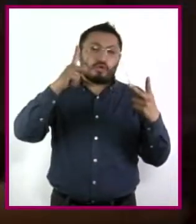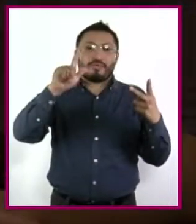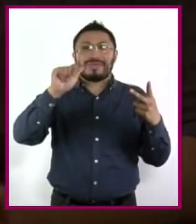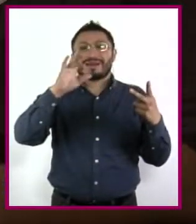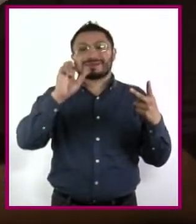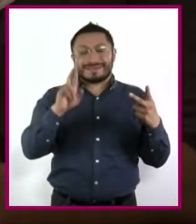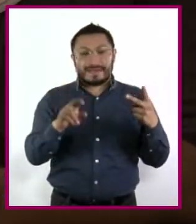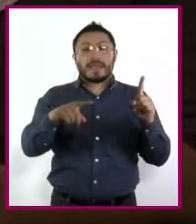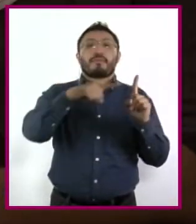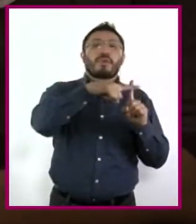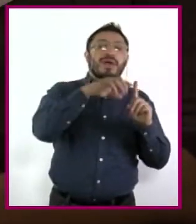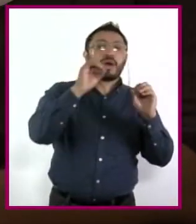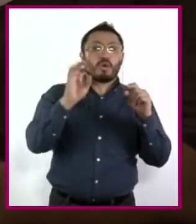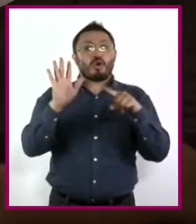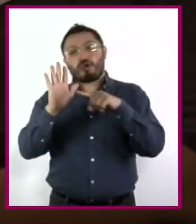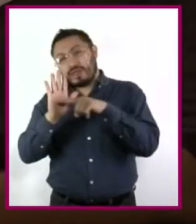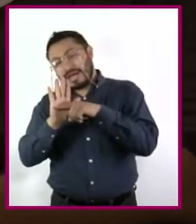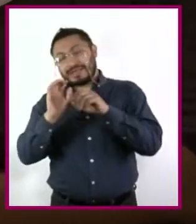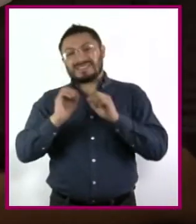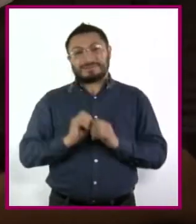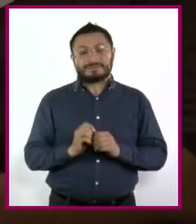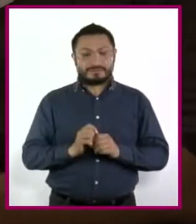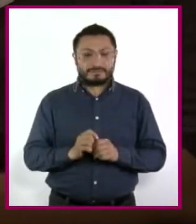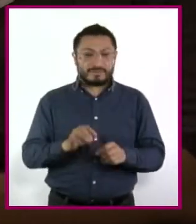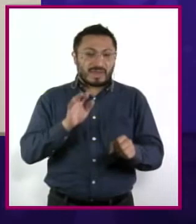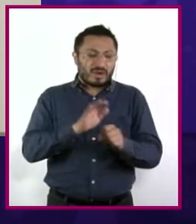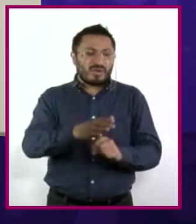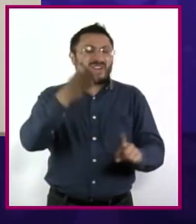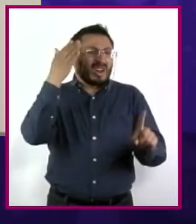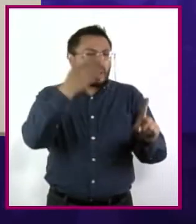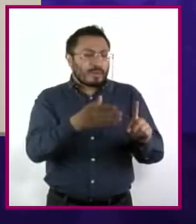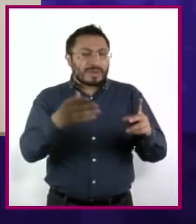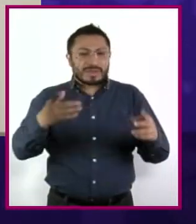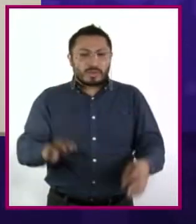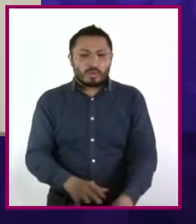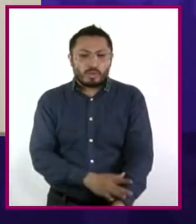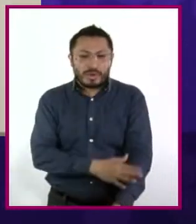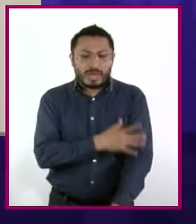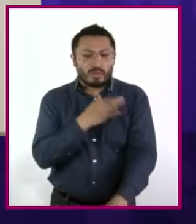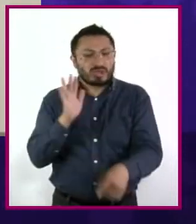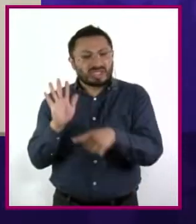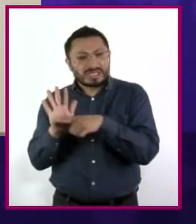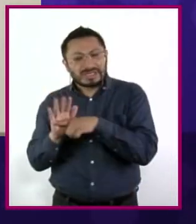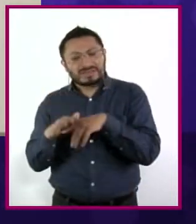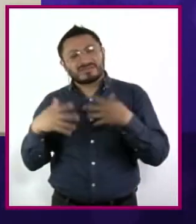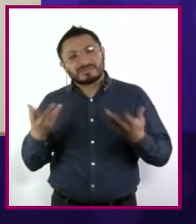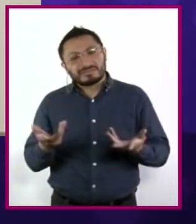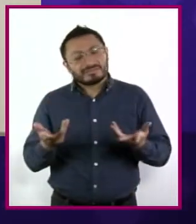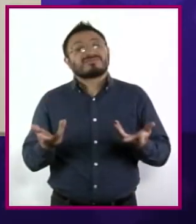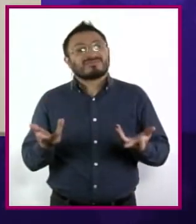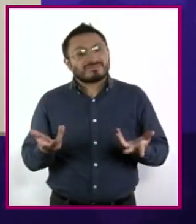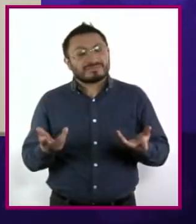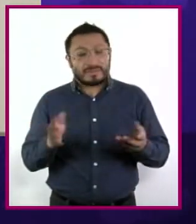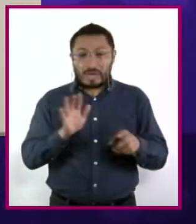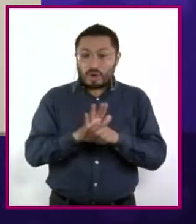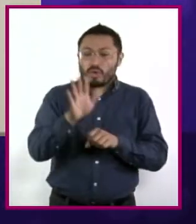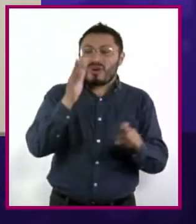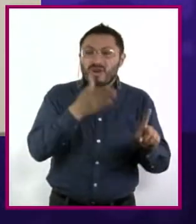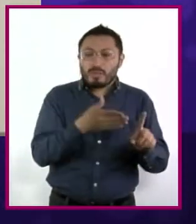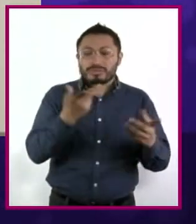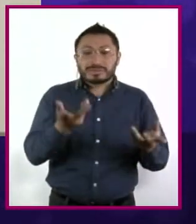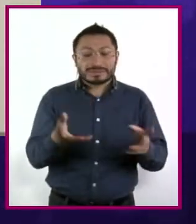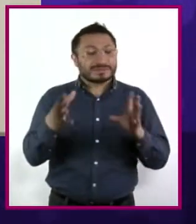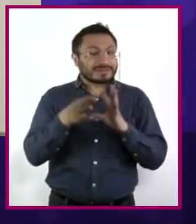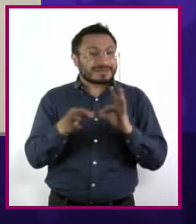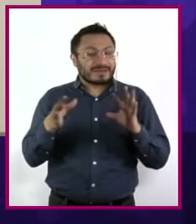negativo. ¿Qué utilidad tienen las emociones aflictivas? ¿Qué utilidad tienen estas emociones? Bueno,